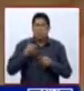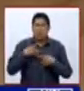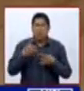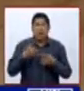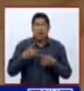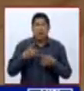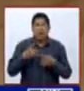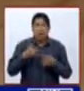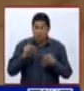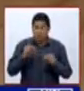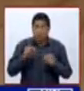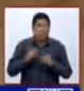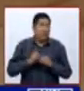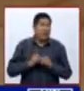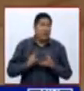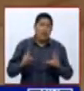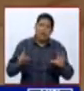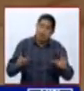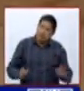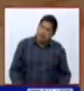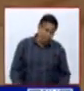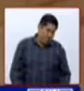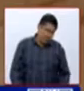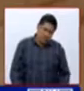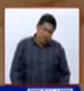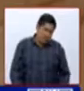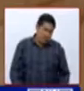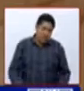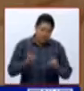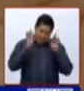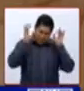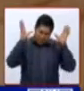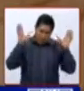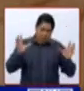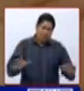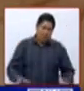gustaría tampoco? No, a nadie, yo creo, no, es realmente impresionante.